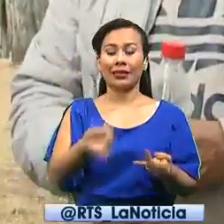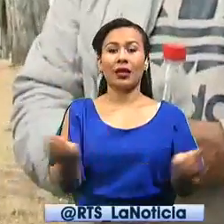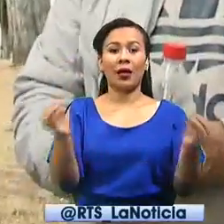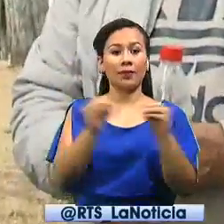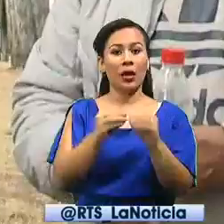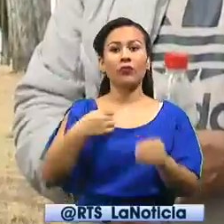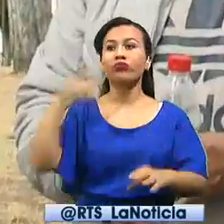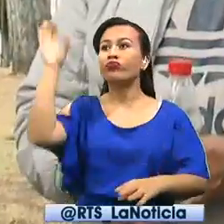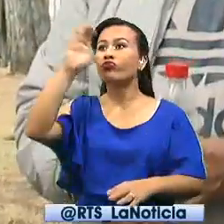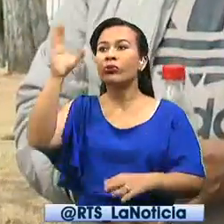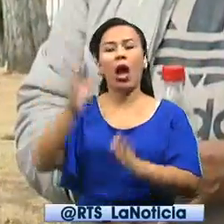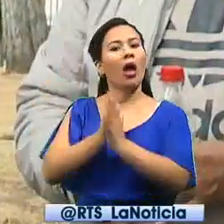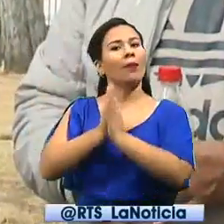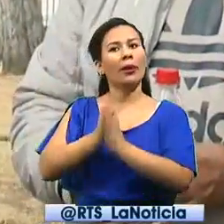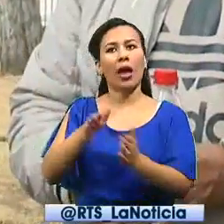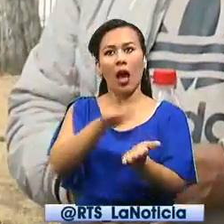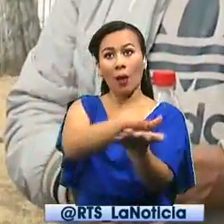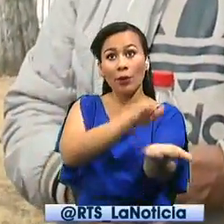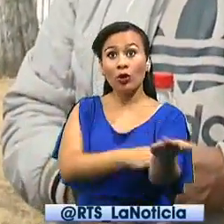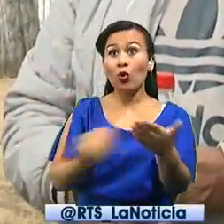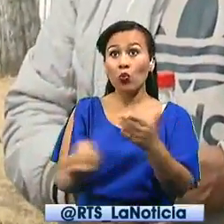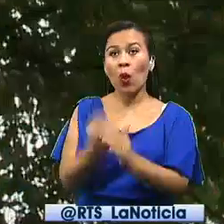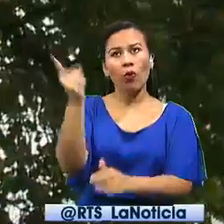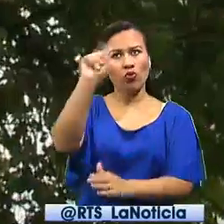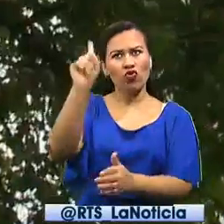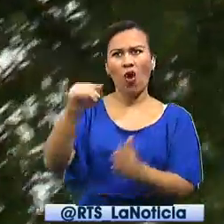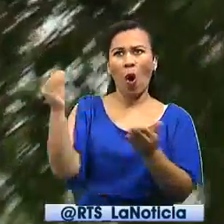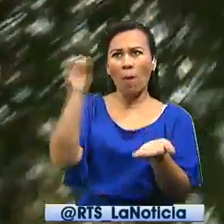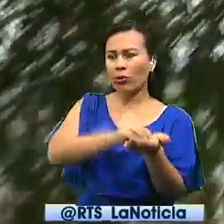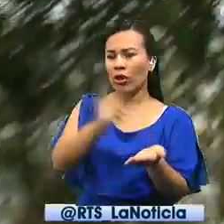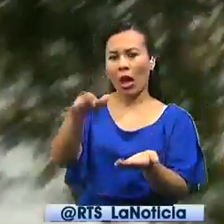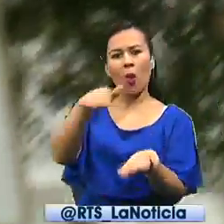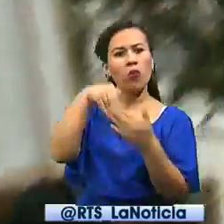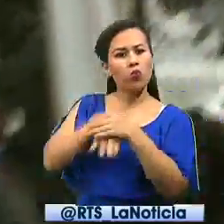búsqueda de que su pedido de archivo del proyecto sea escuchado. Informo Javier Gallo.